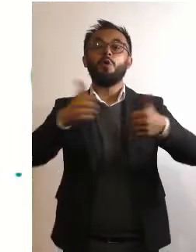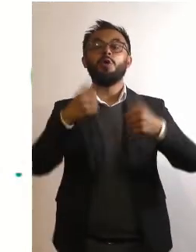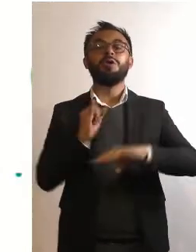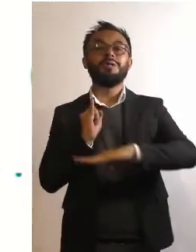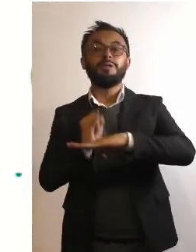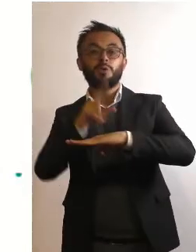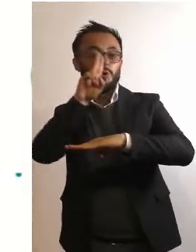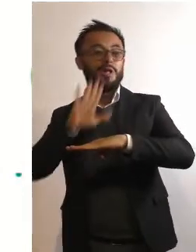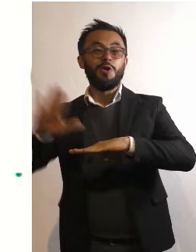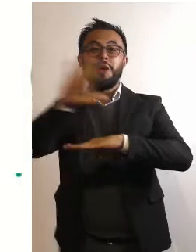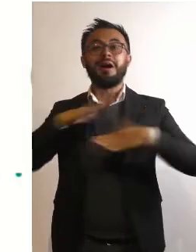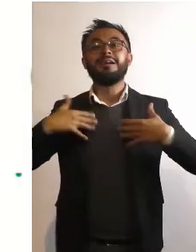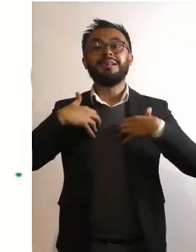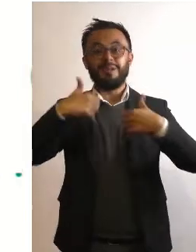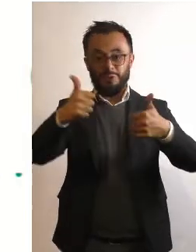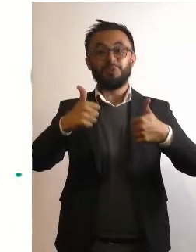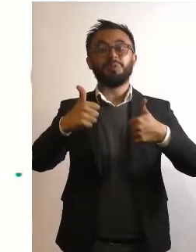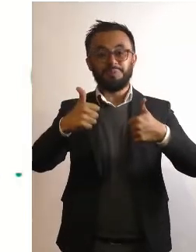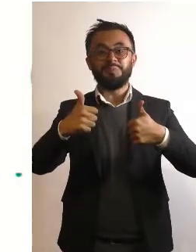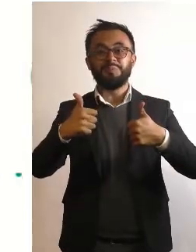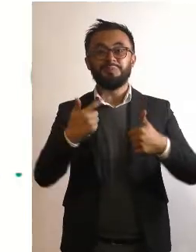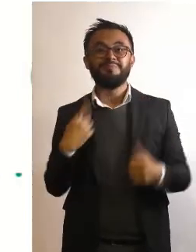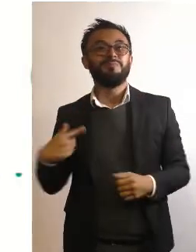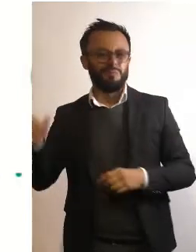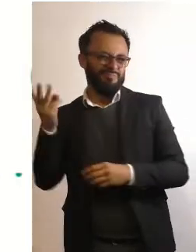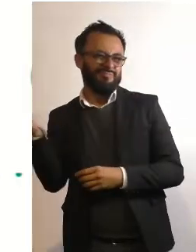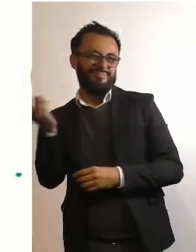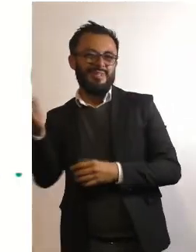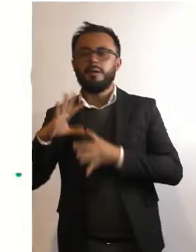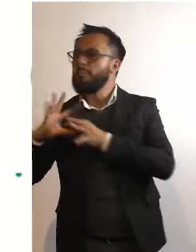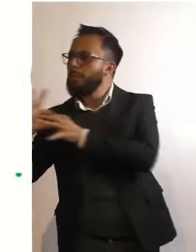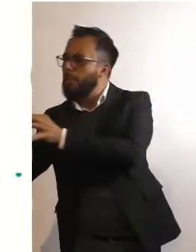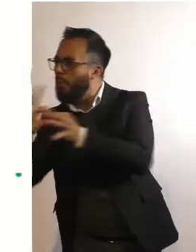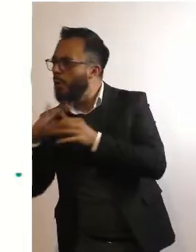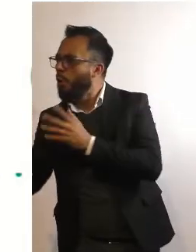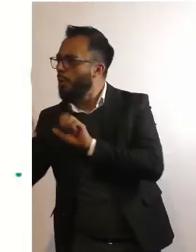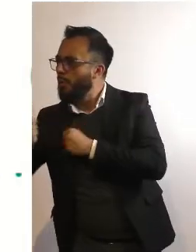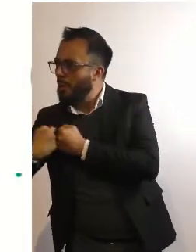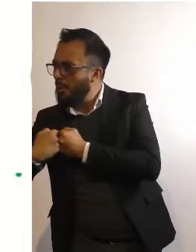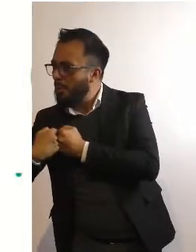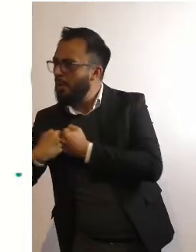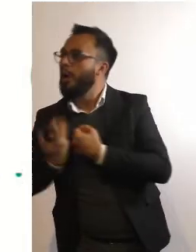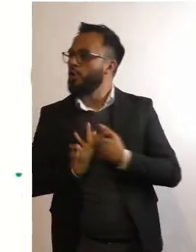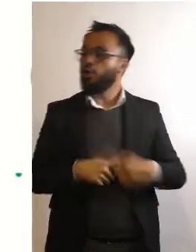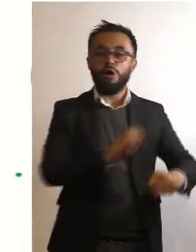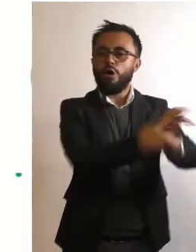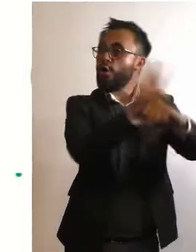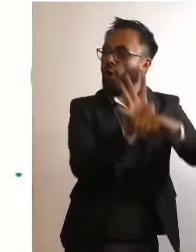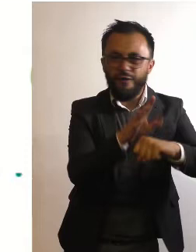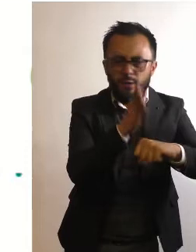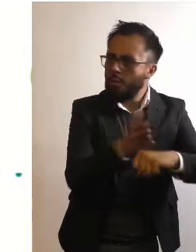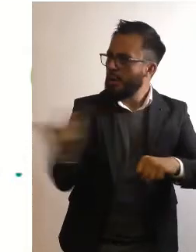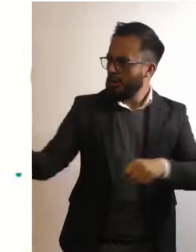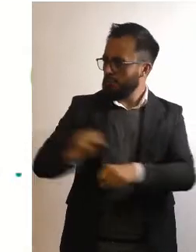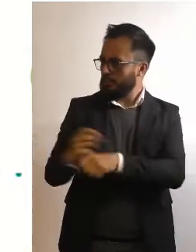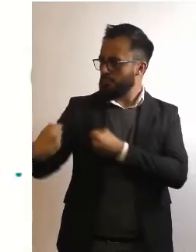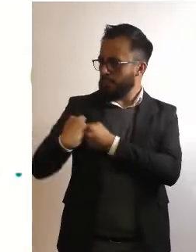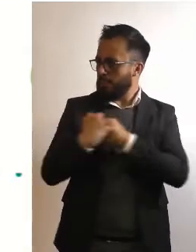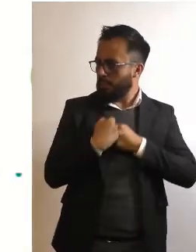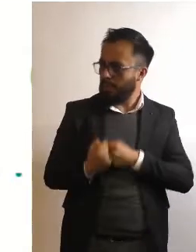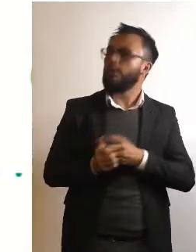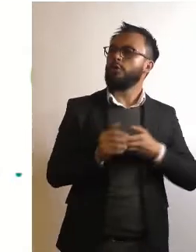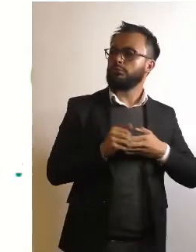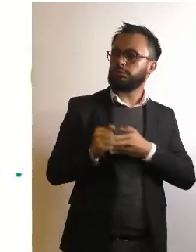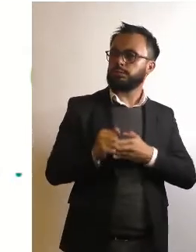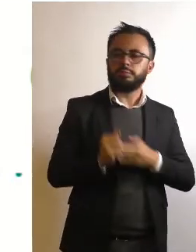Salud a el diagnóstico de COVID-19 en razón a la necesidad que tenía la Secretaría de